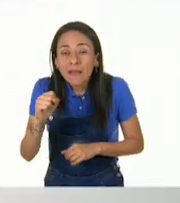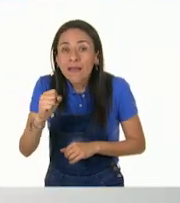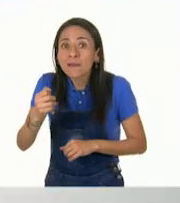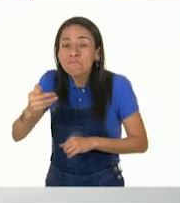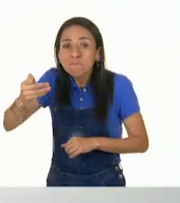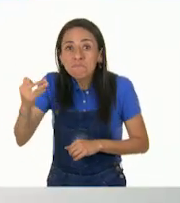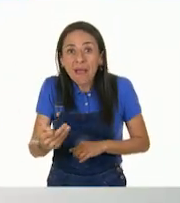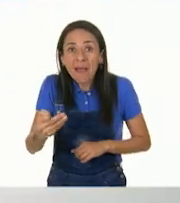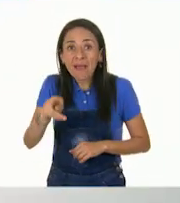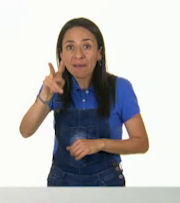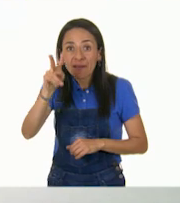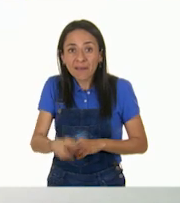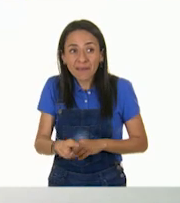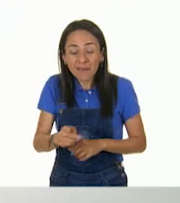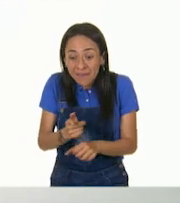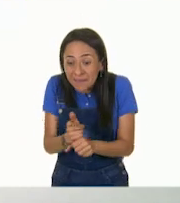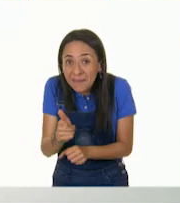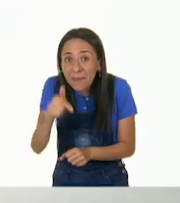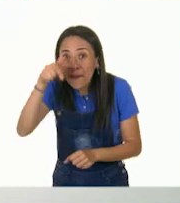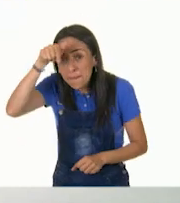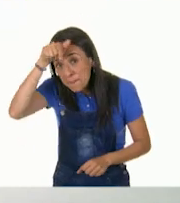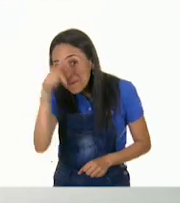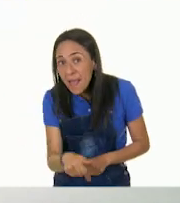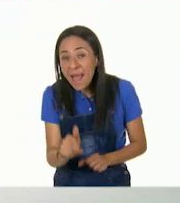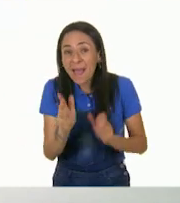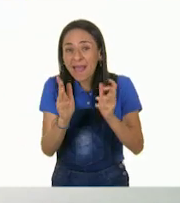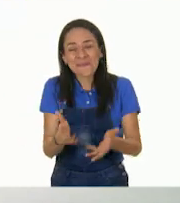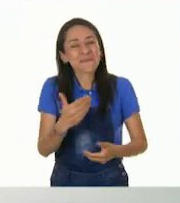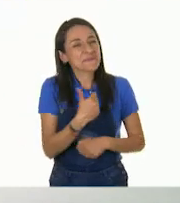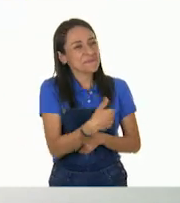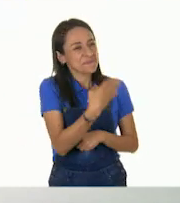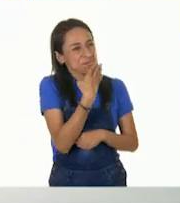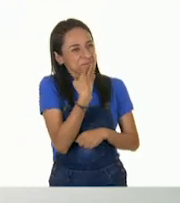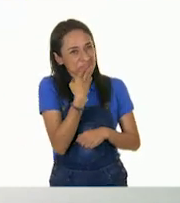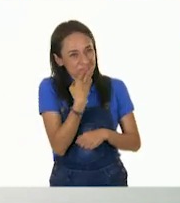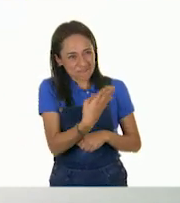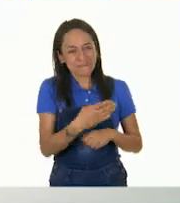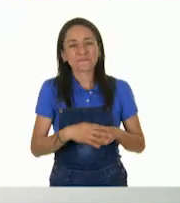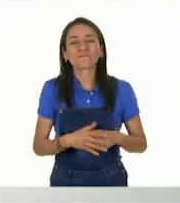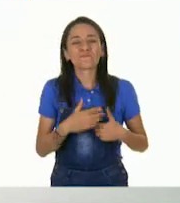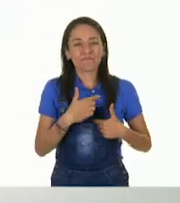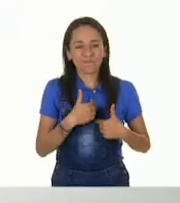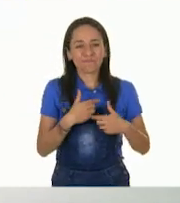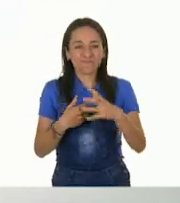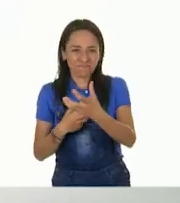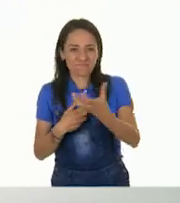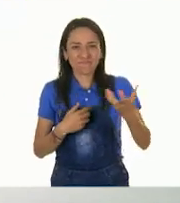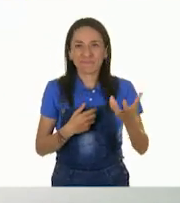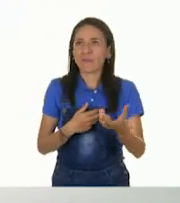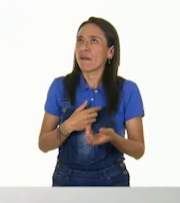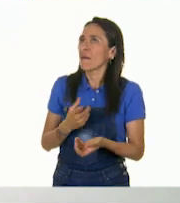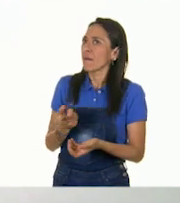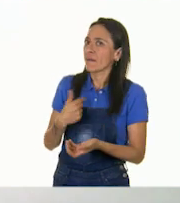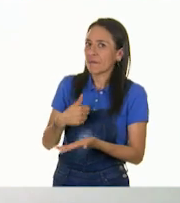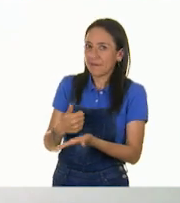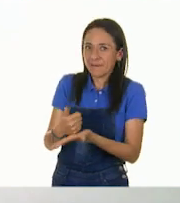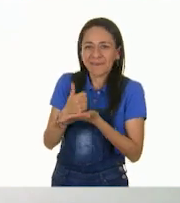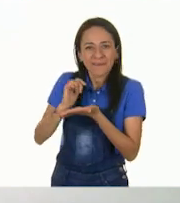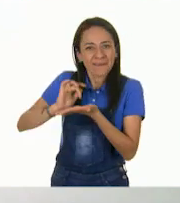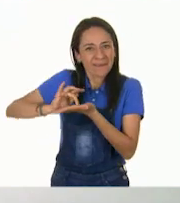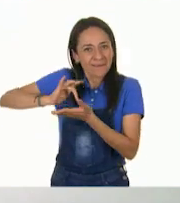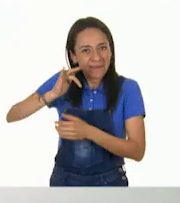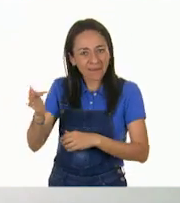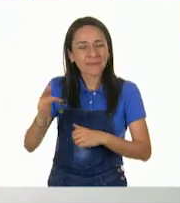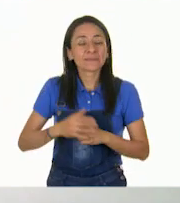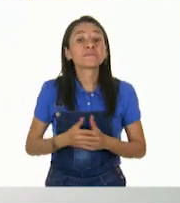y ayuno no incluye lo voy a tomar gracias a tu ayuda bien ahora hacia la